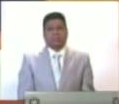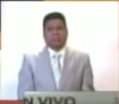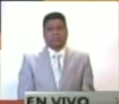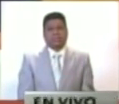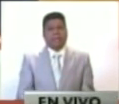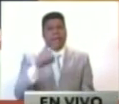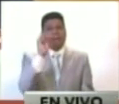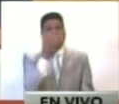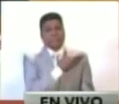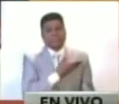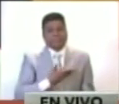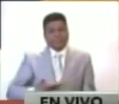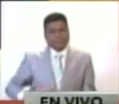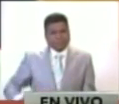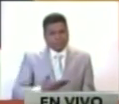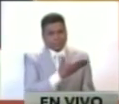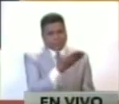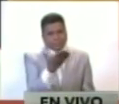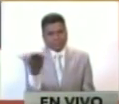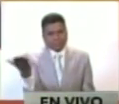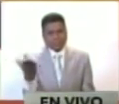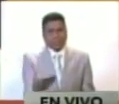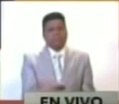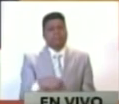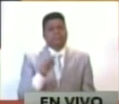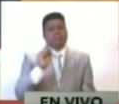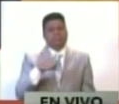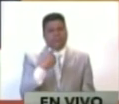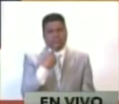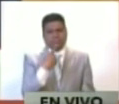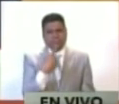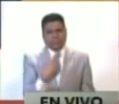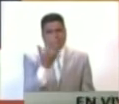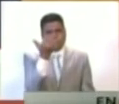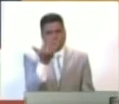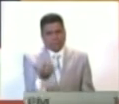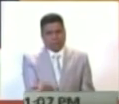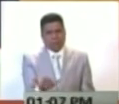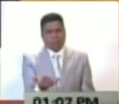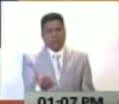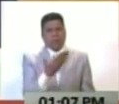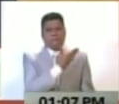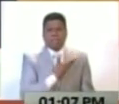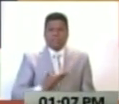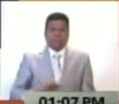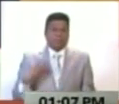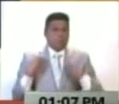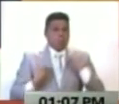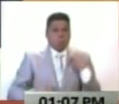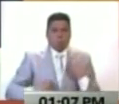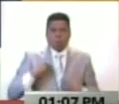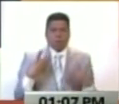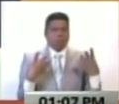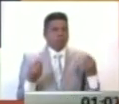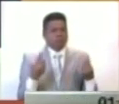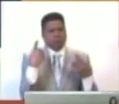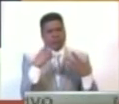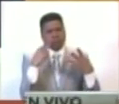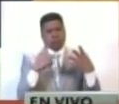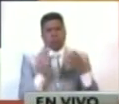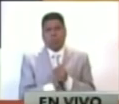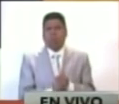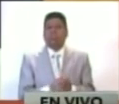Presidente Maduro, bien lo dijimos, es ahora un presidente muy ocupado, no solamente en los asuntos de